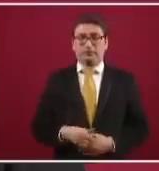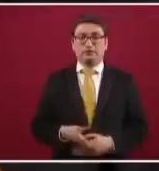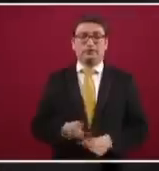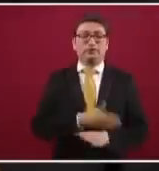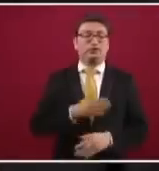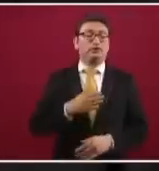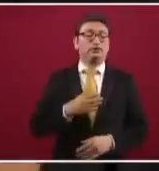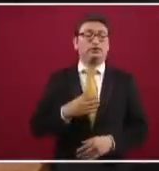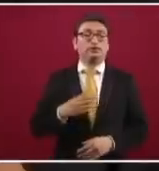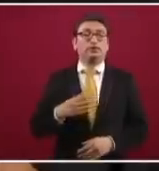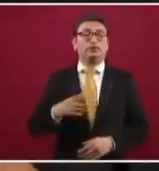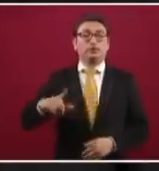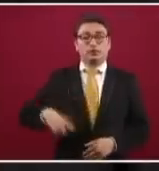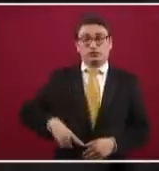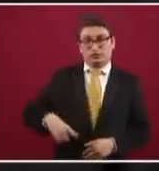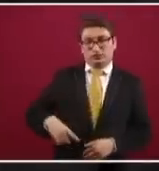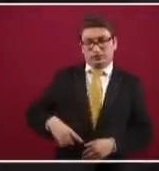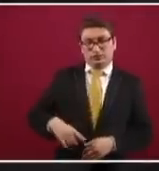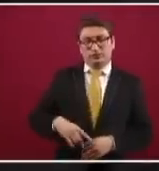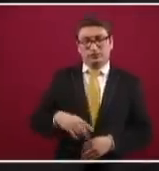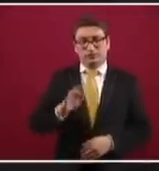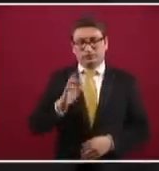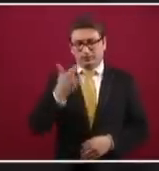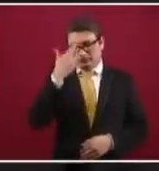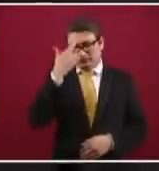del presidente Zedillo